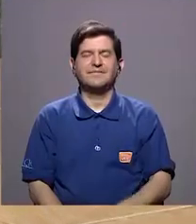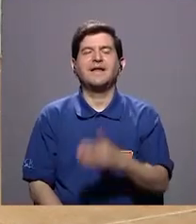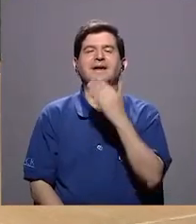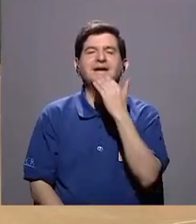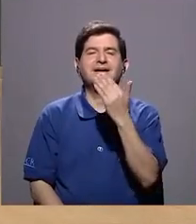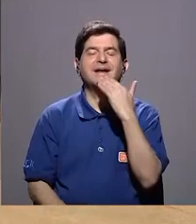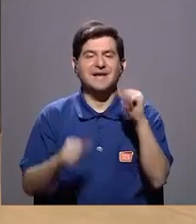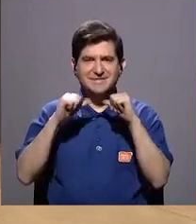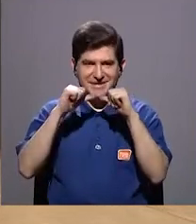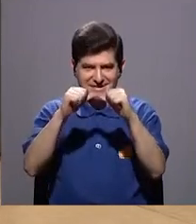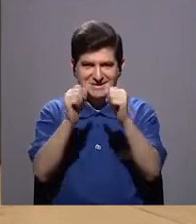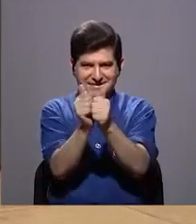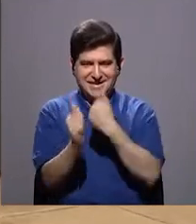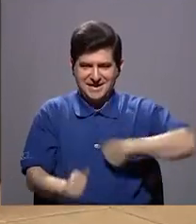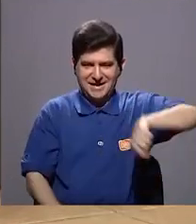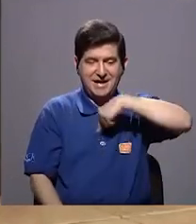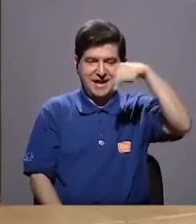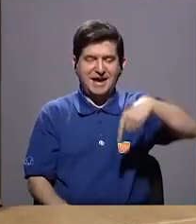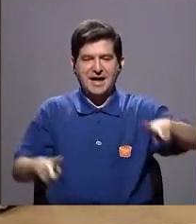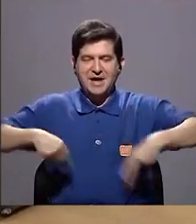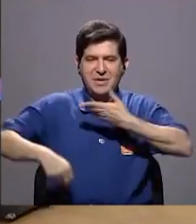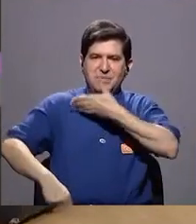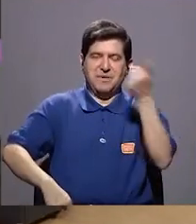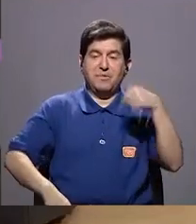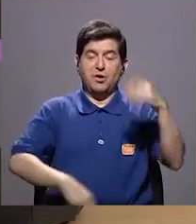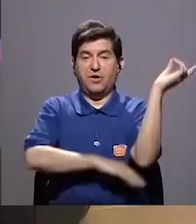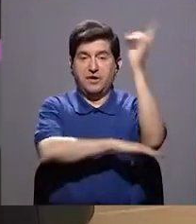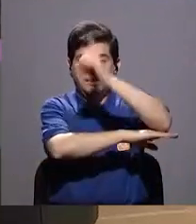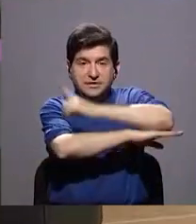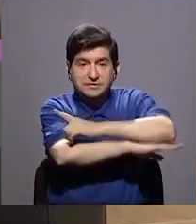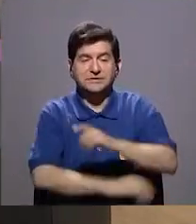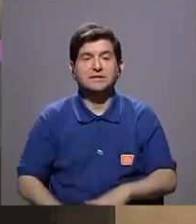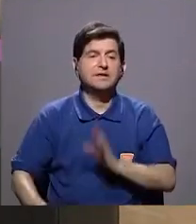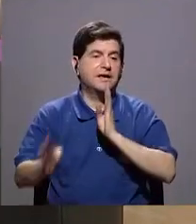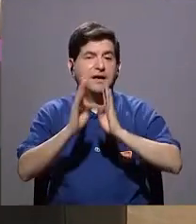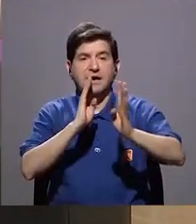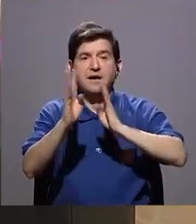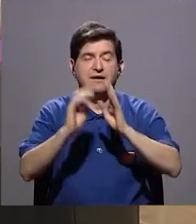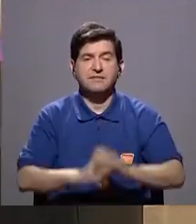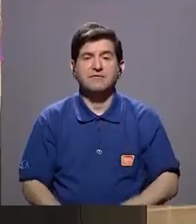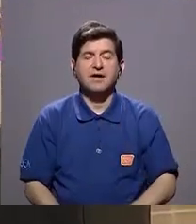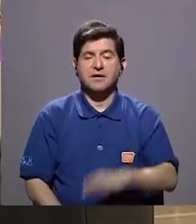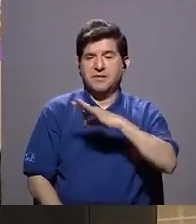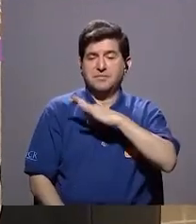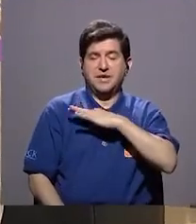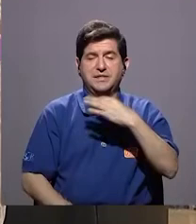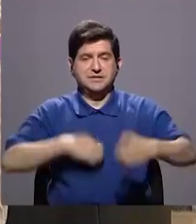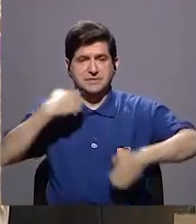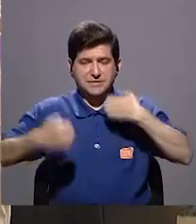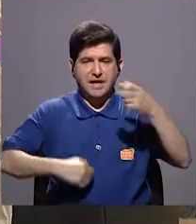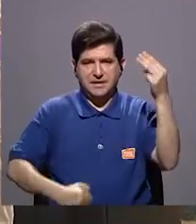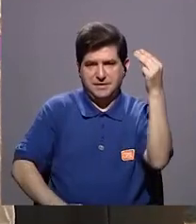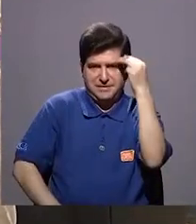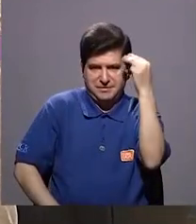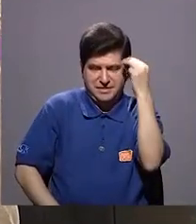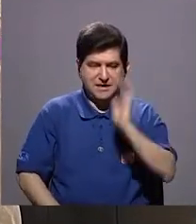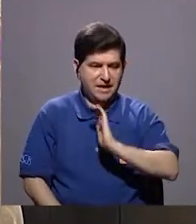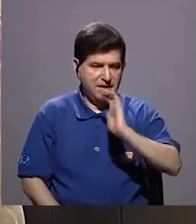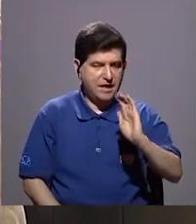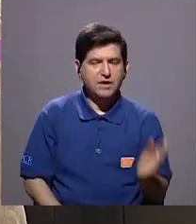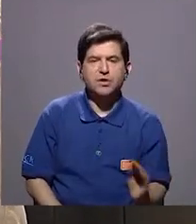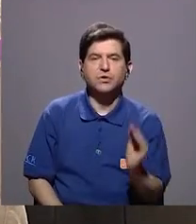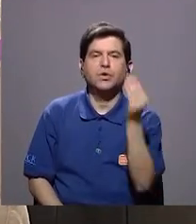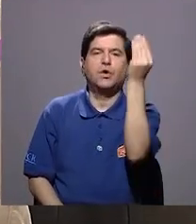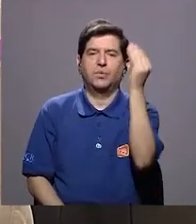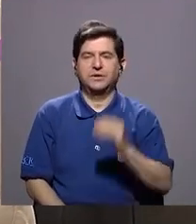Muchas gracias por continuar con nosotros. Somos Vivir Mejor y el día de hoy estamos conversando acerca del bienestar emocional y mental en niños